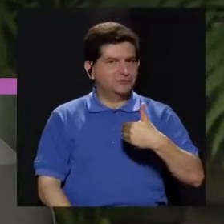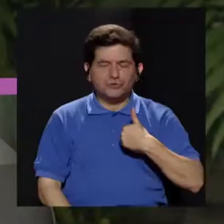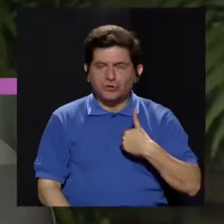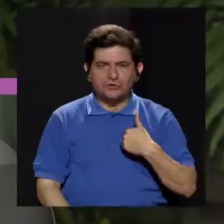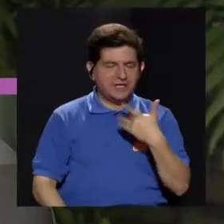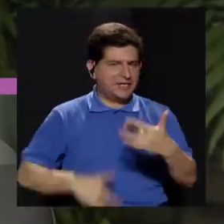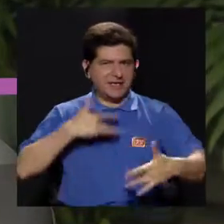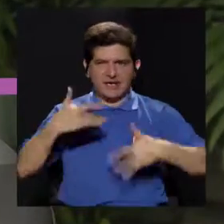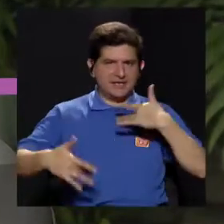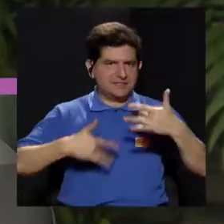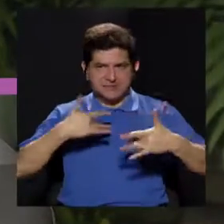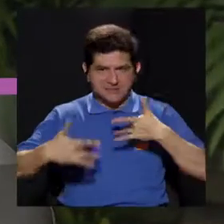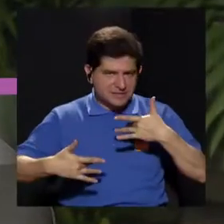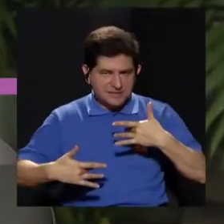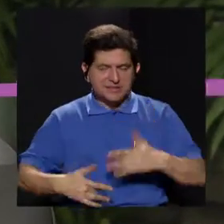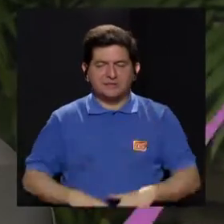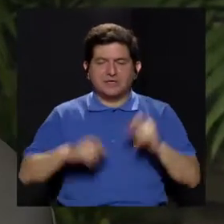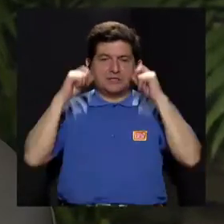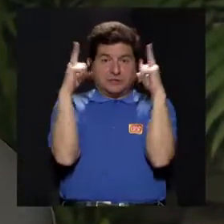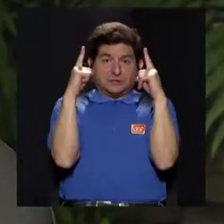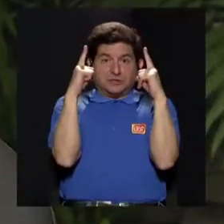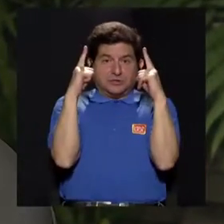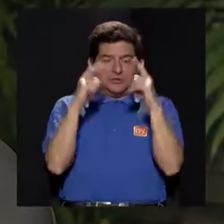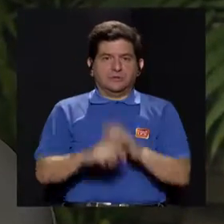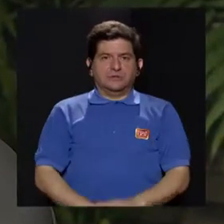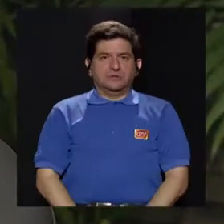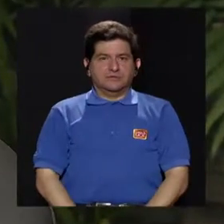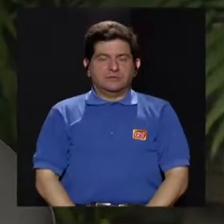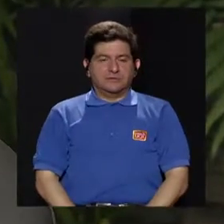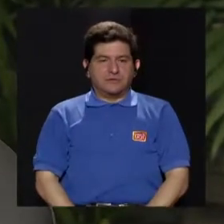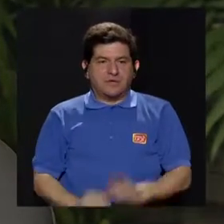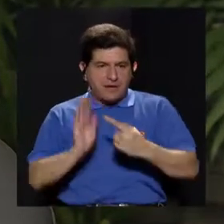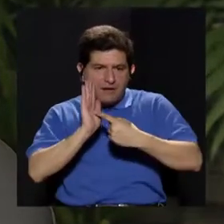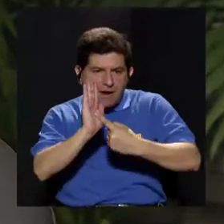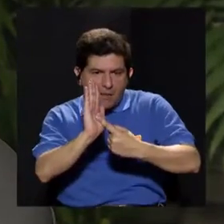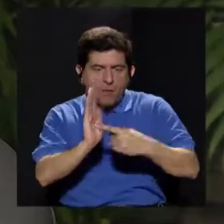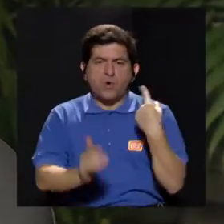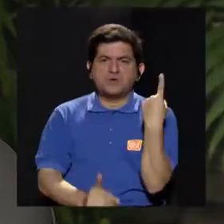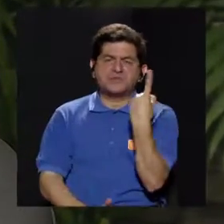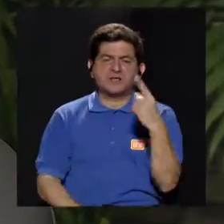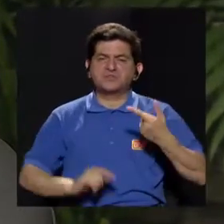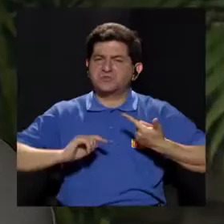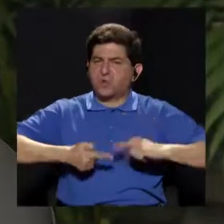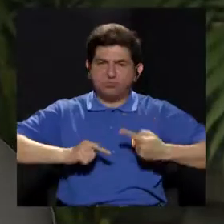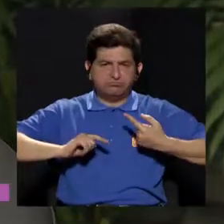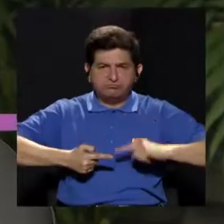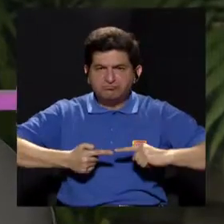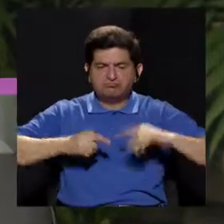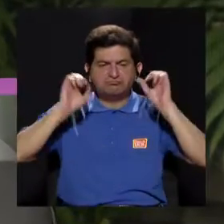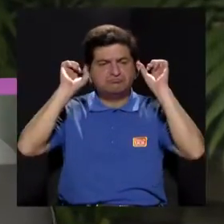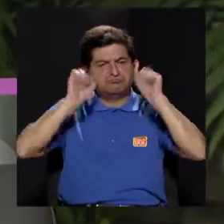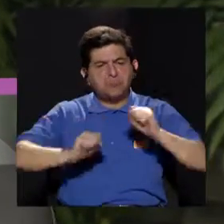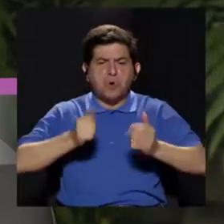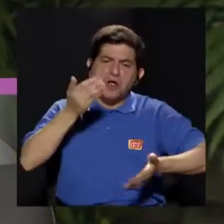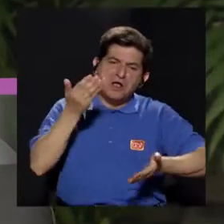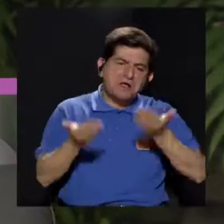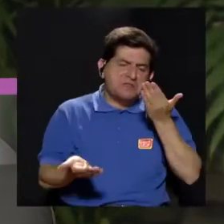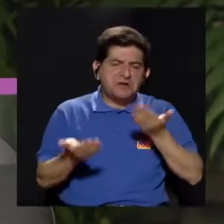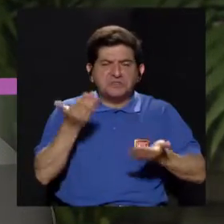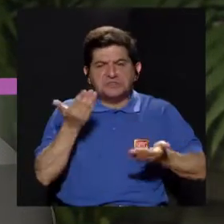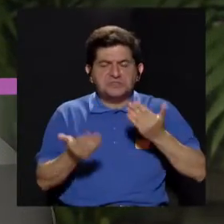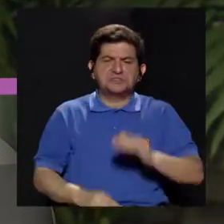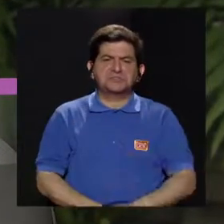haya síntomas de alarma, porque sí, la manifestación de solo dolor podría